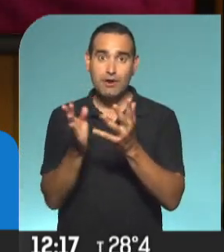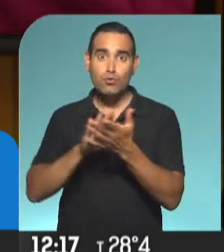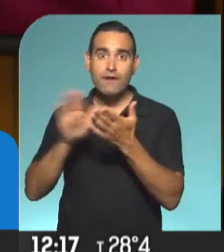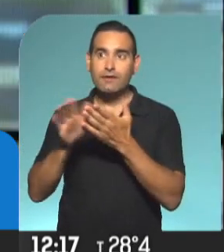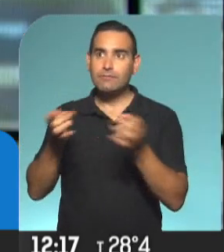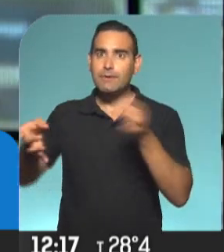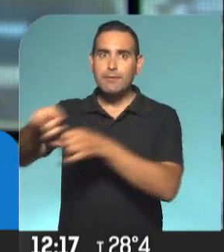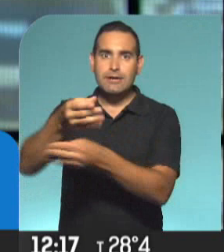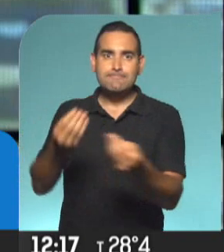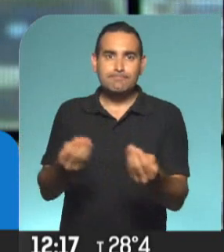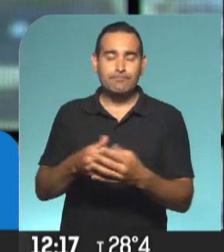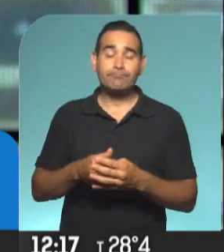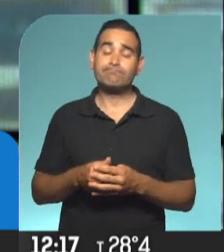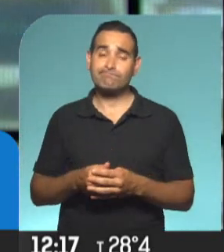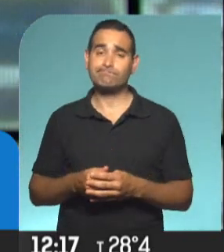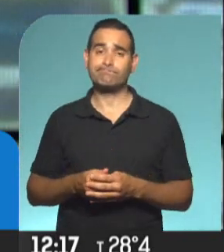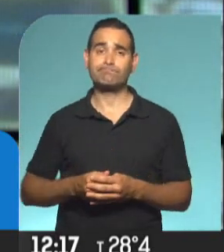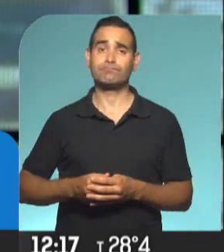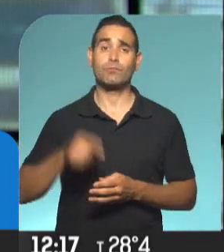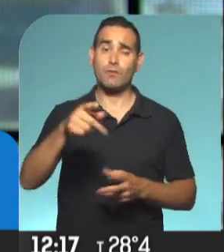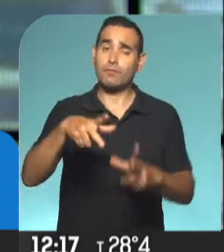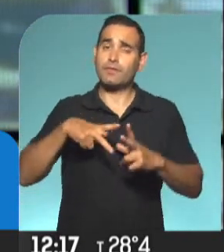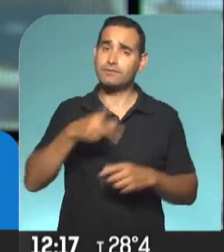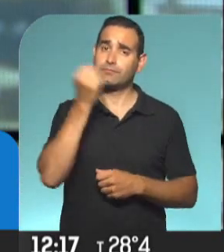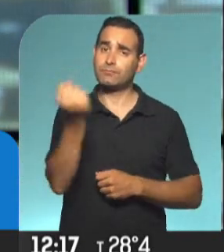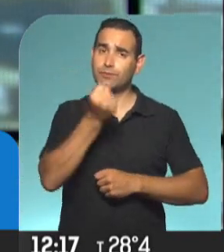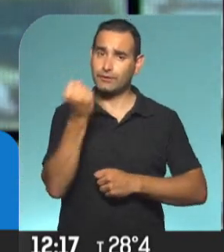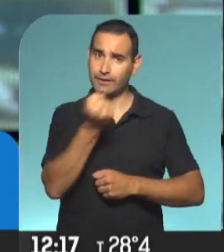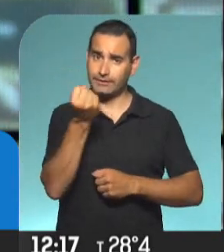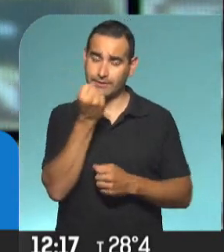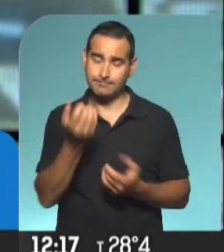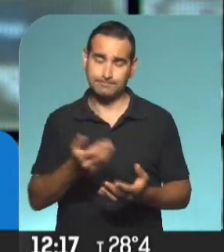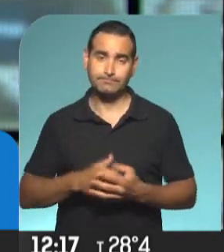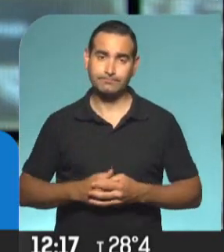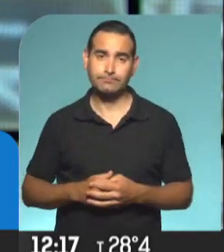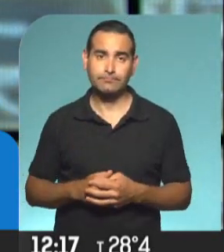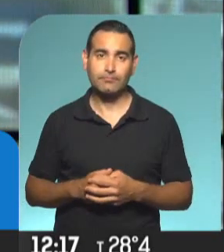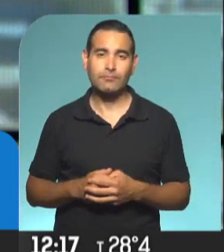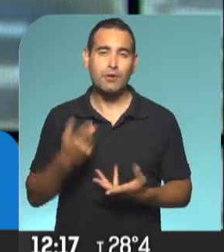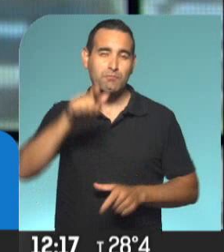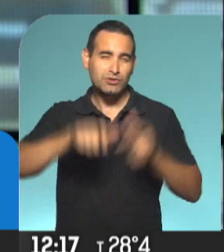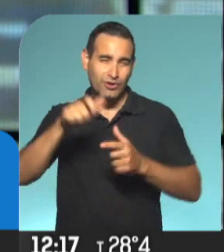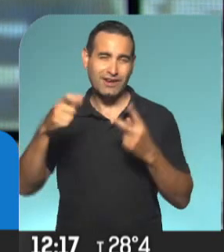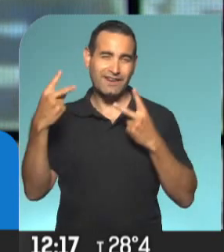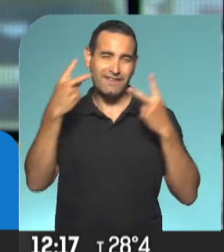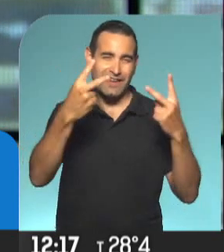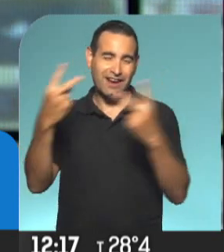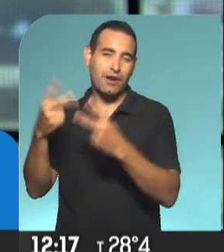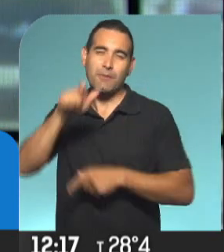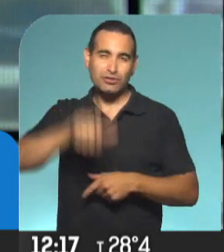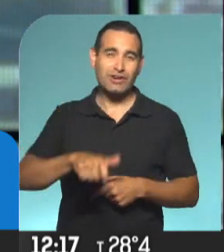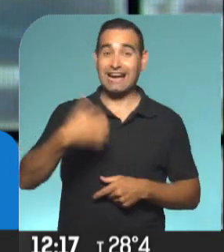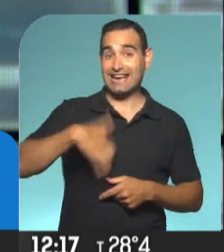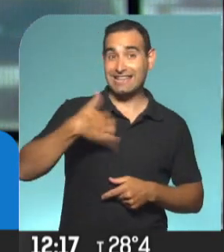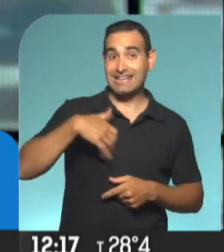mundo? Bueno, ese es un punto extremadamente importante. De hecho, el viajero, el ciudadano